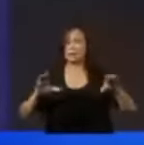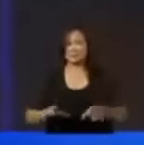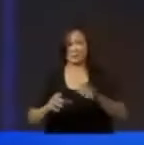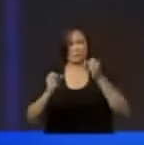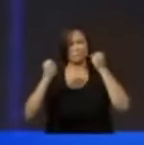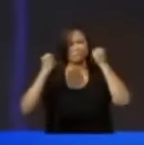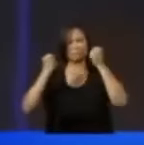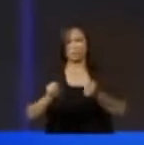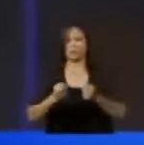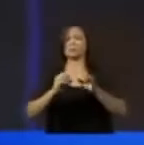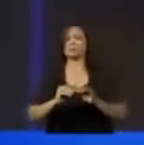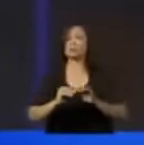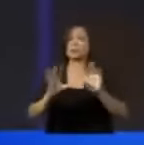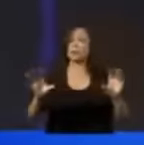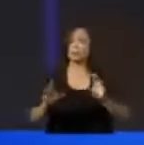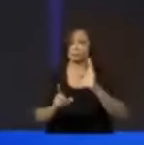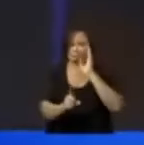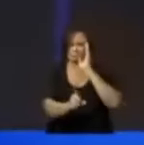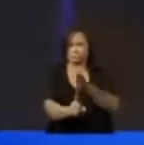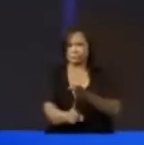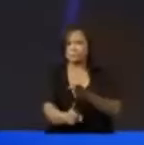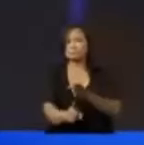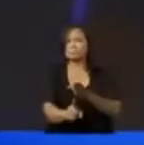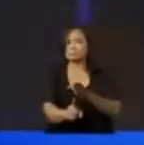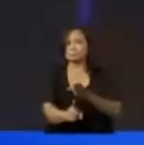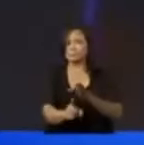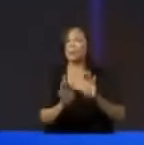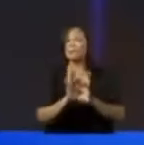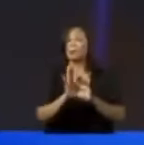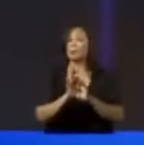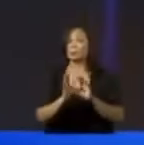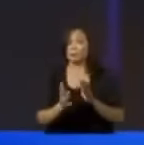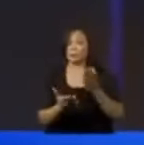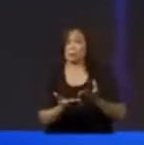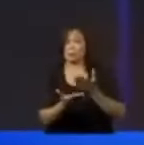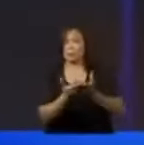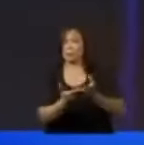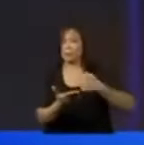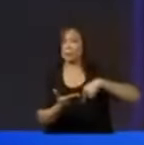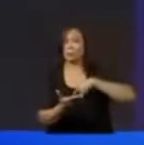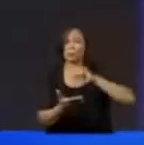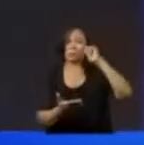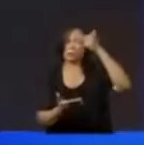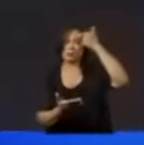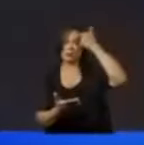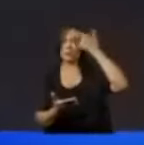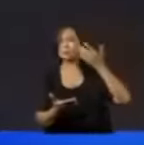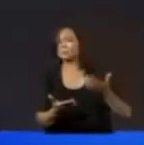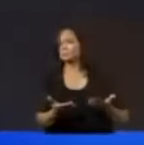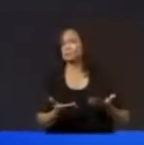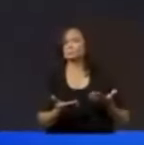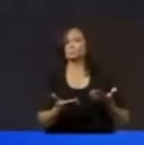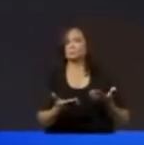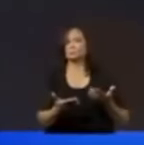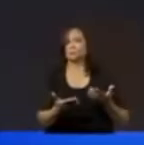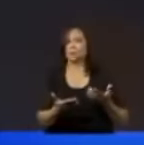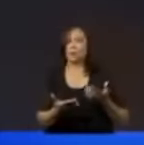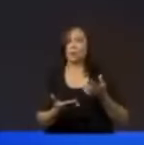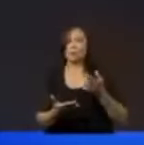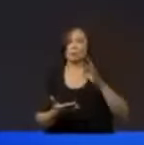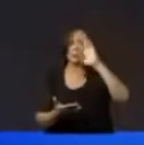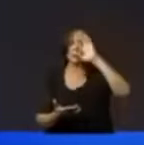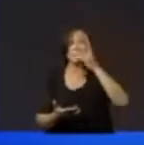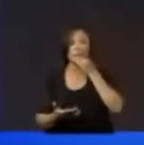acciones contundentes, claras, dirigidas, como en el caso de la propuesta nuestra de gobierno con Patria